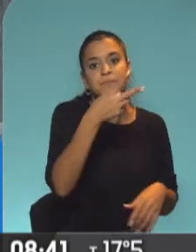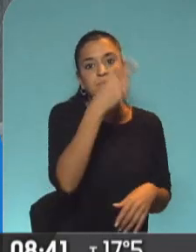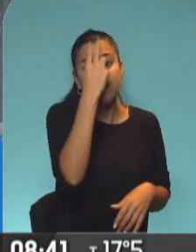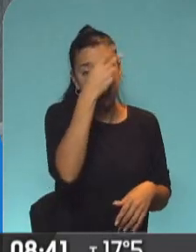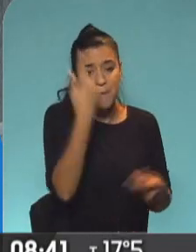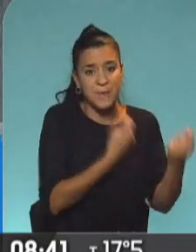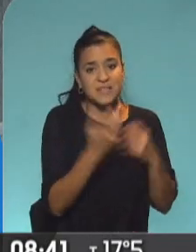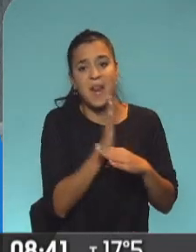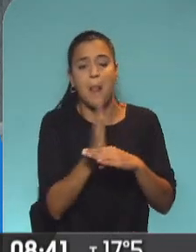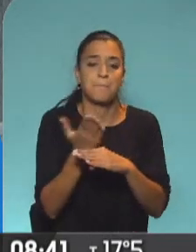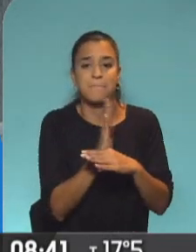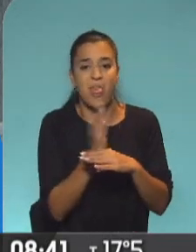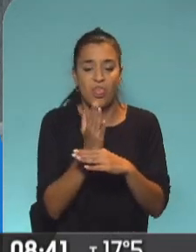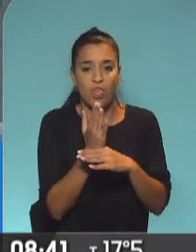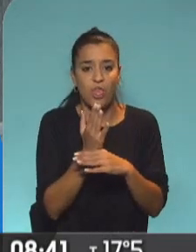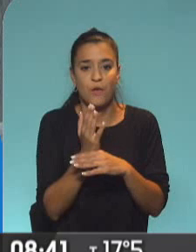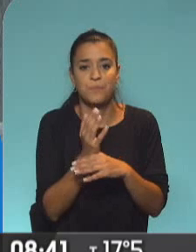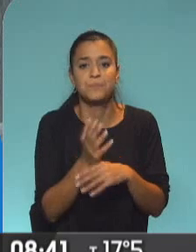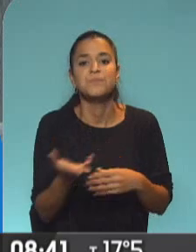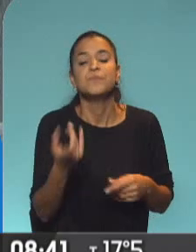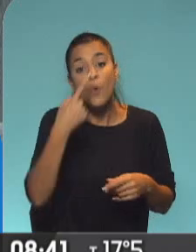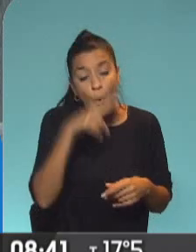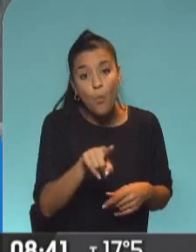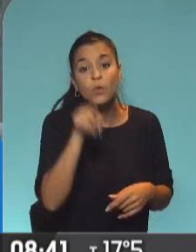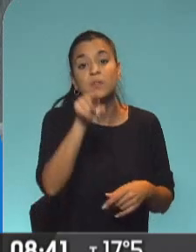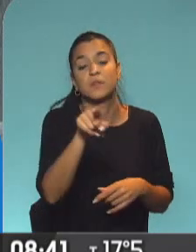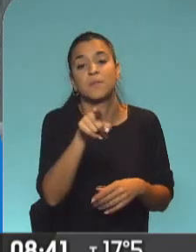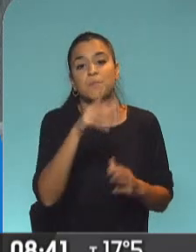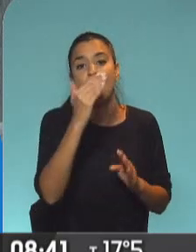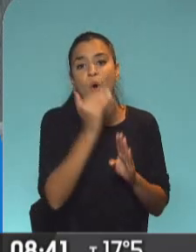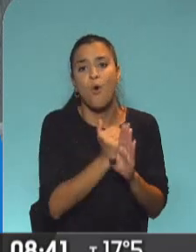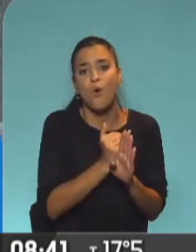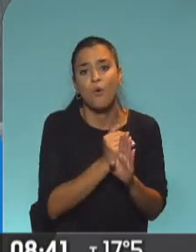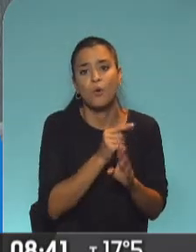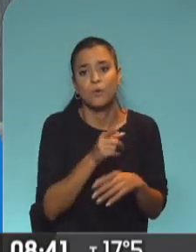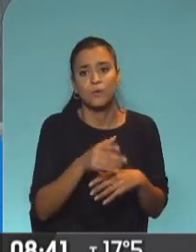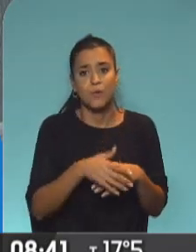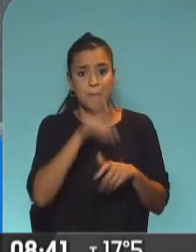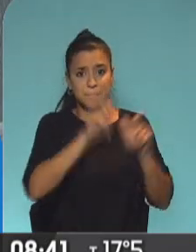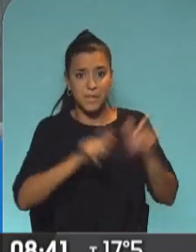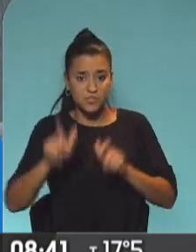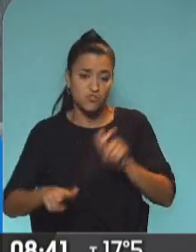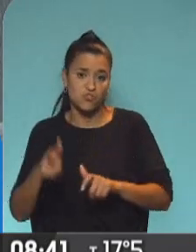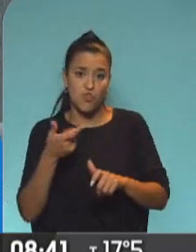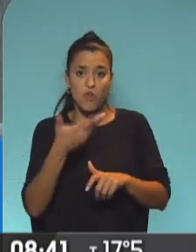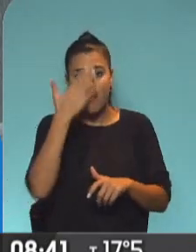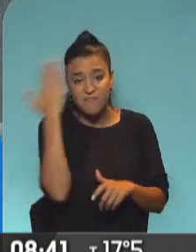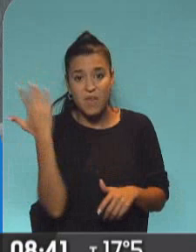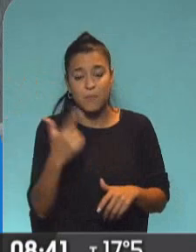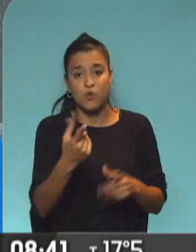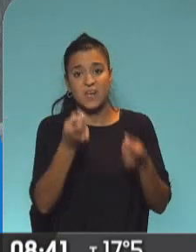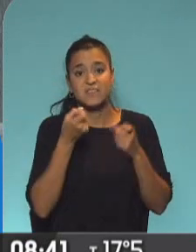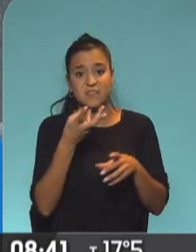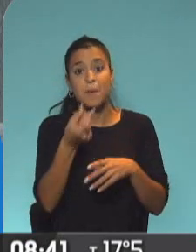son intermediarios y que poco pueden hacer. Y por último está el eslabón más bajo, que es el consumidor, el enfermo, el paciente y sobre